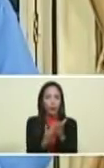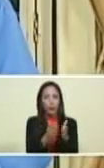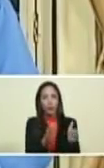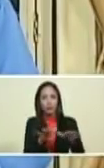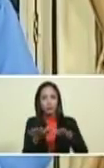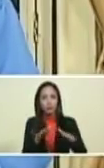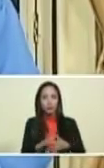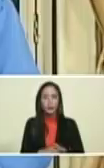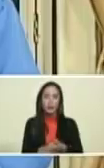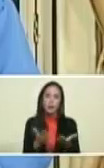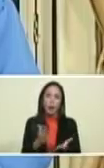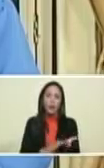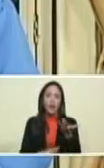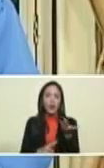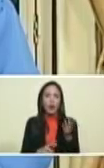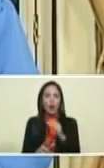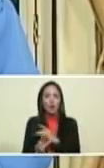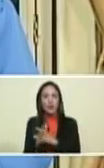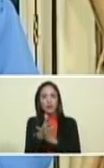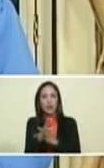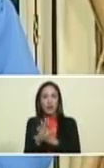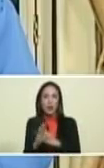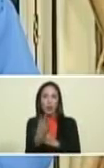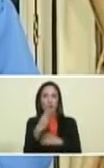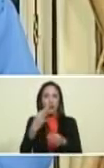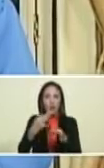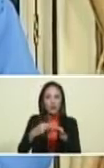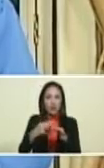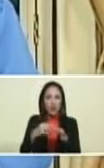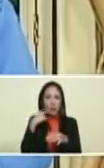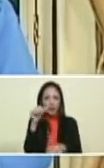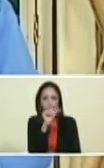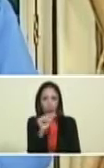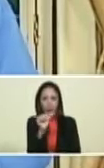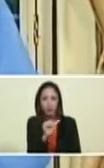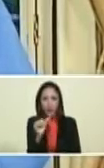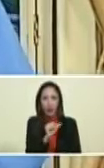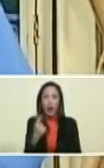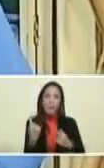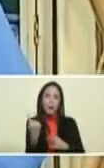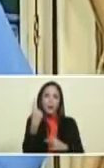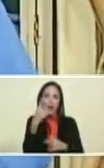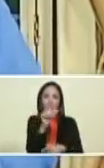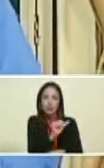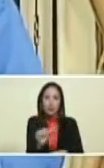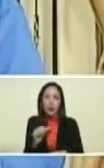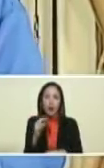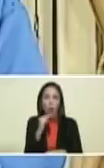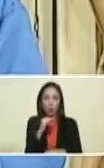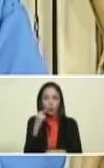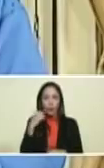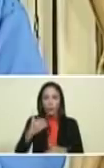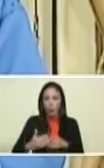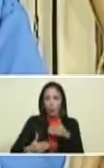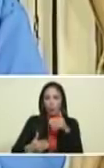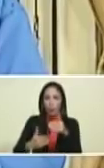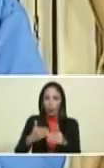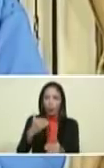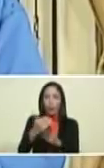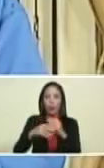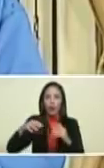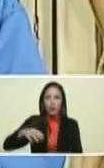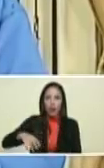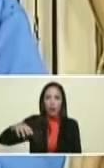de la tercera, cuarta semana de septiembre, primera semana de octubre, iremos de manera gradual por